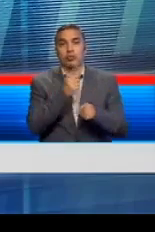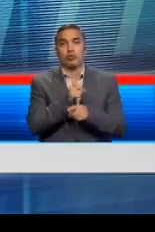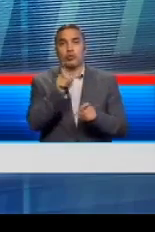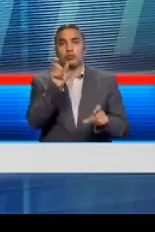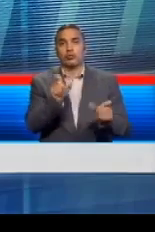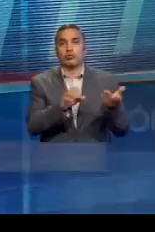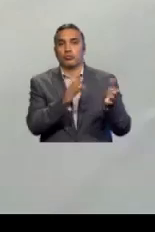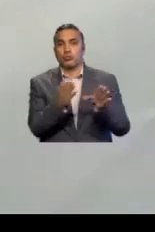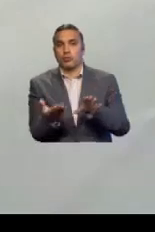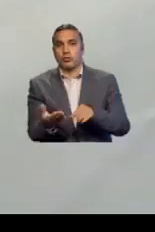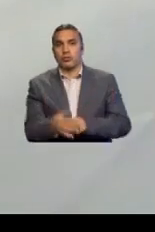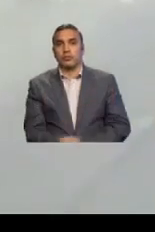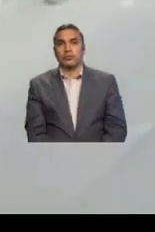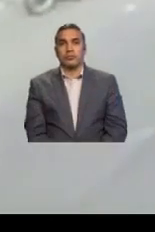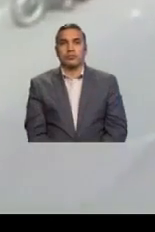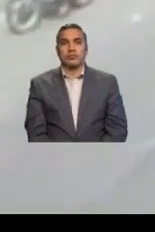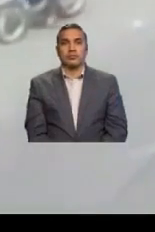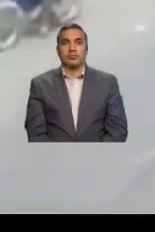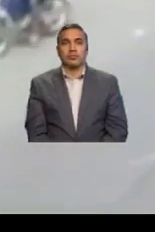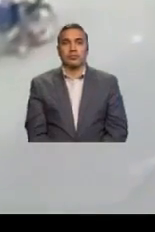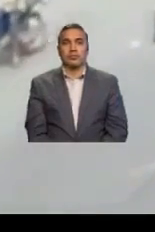muerte.